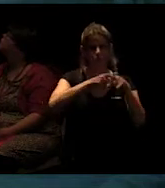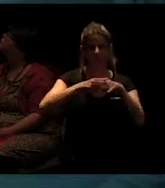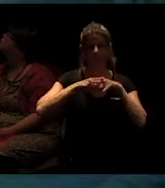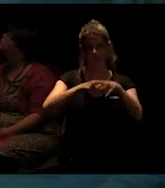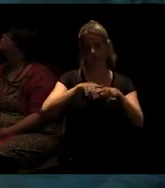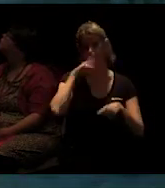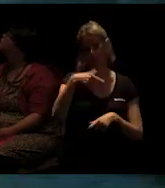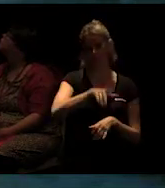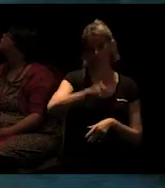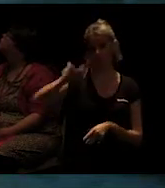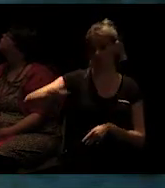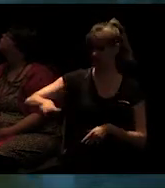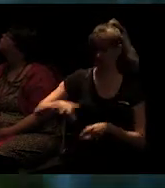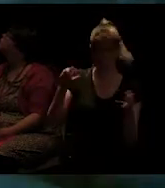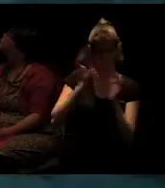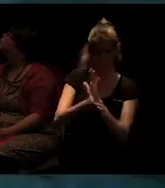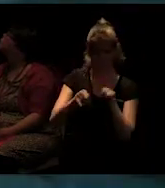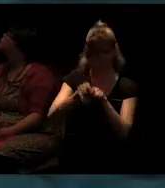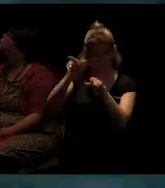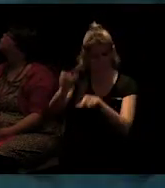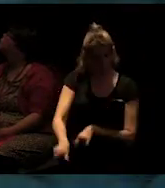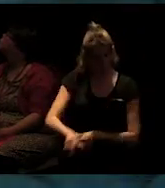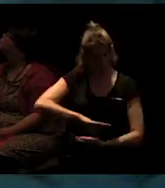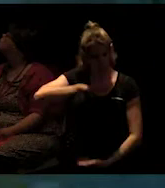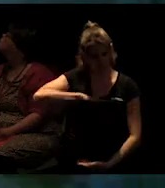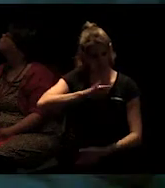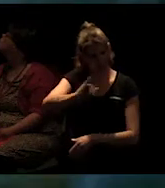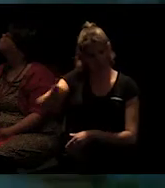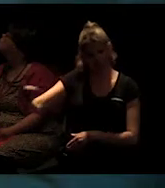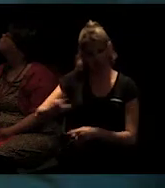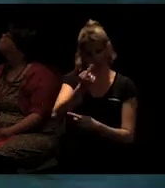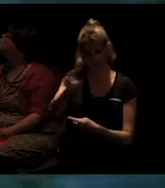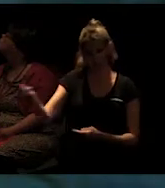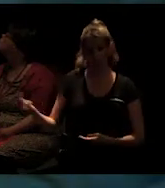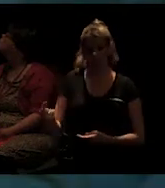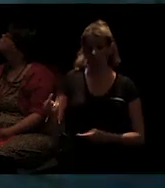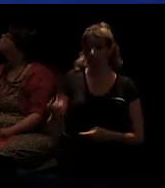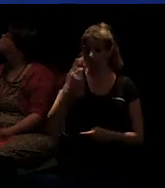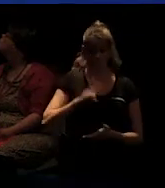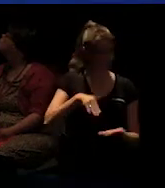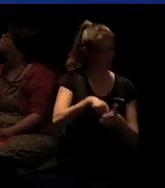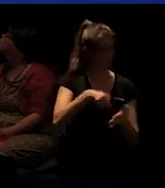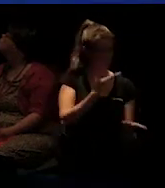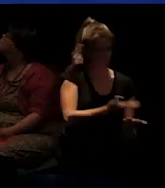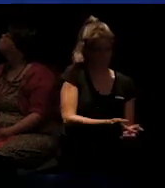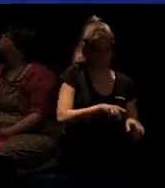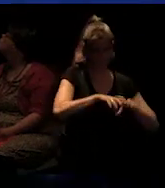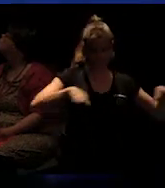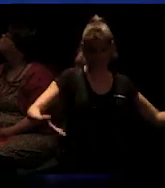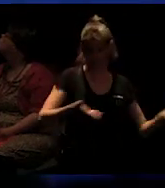donde las personas son personas, tienen sus capacidades y las ponen encima de la mesa, ¿no?